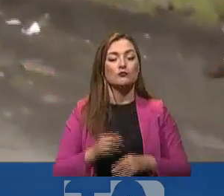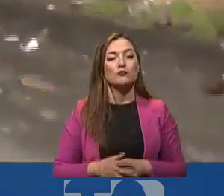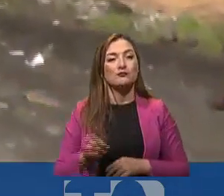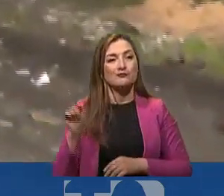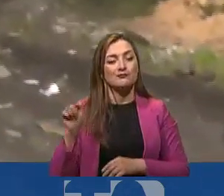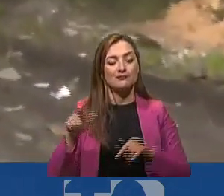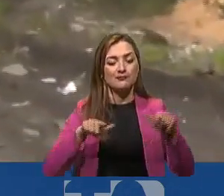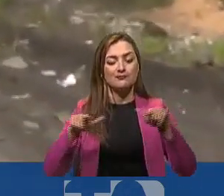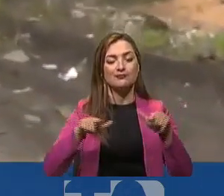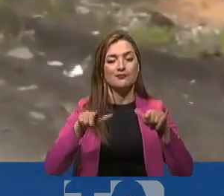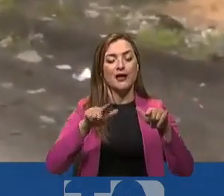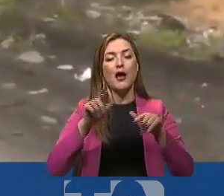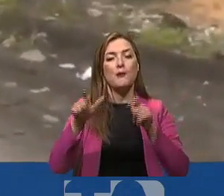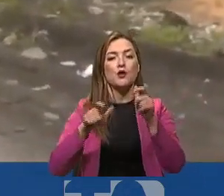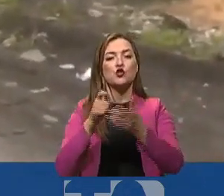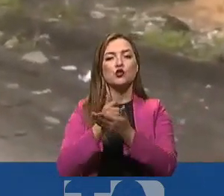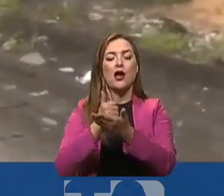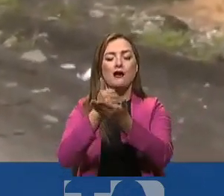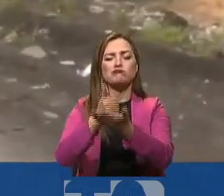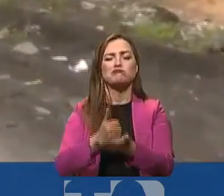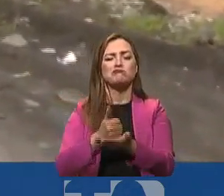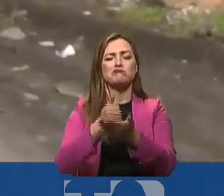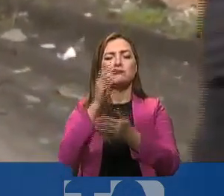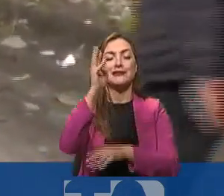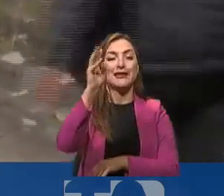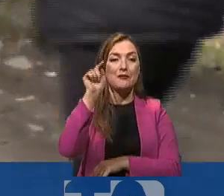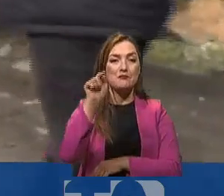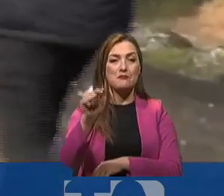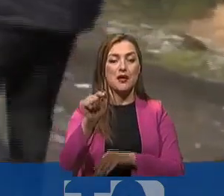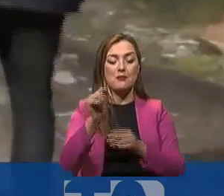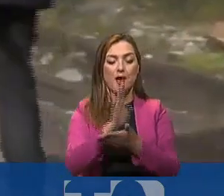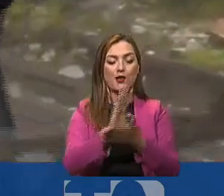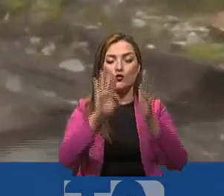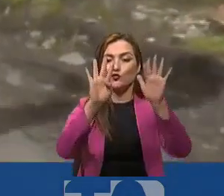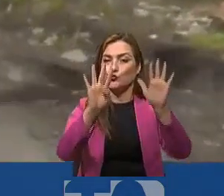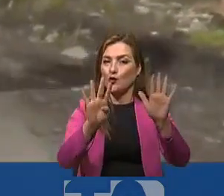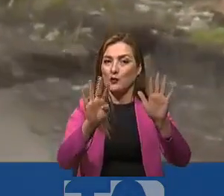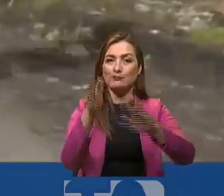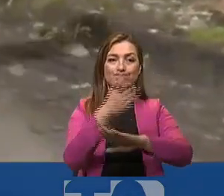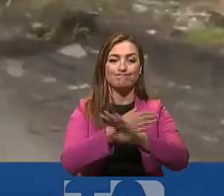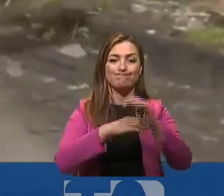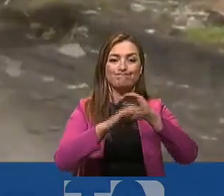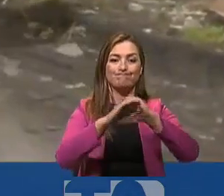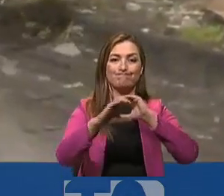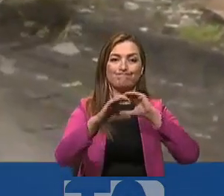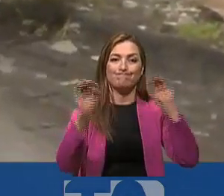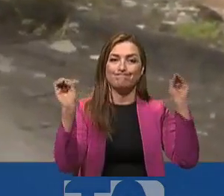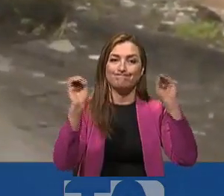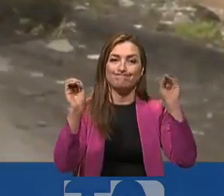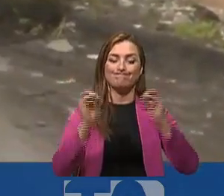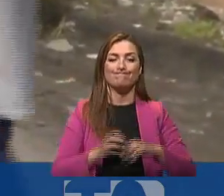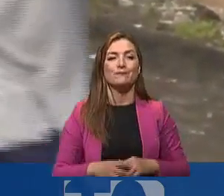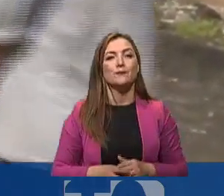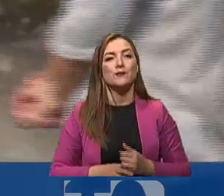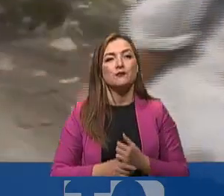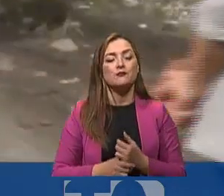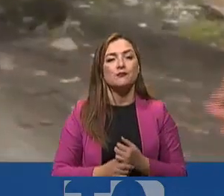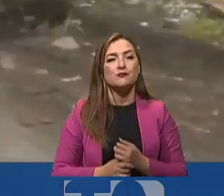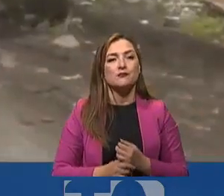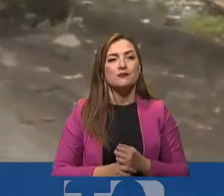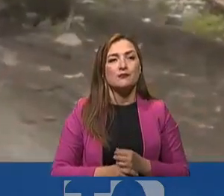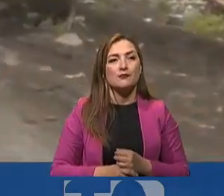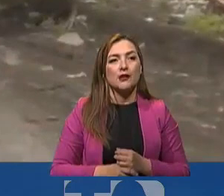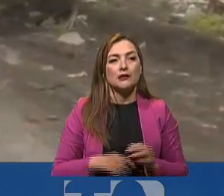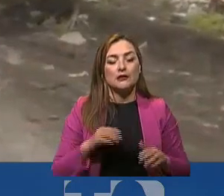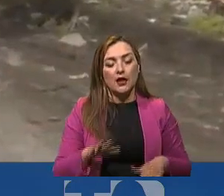son alrededor de 6.000 beneficiarios de 9 barrios que antes definitivamente no contaban con un servicio de transporte público,